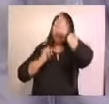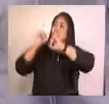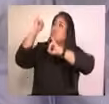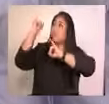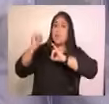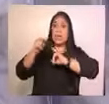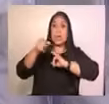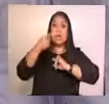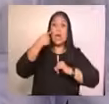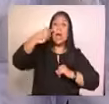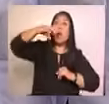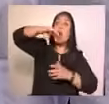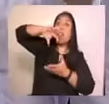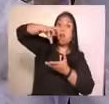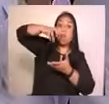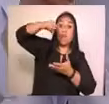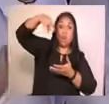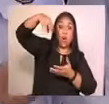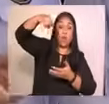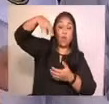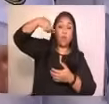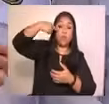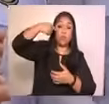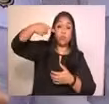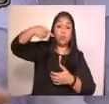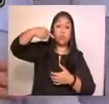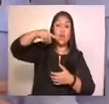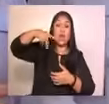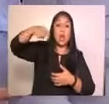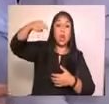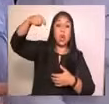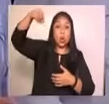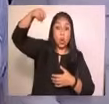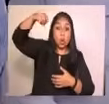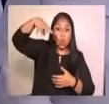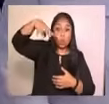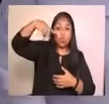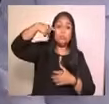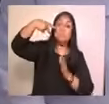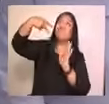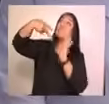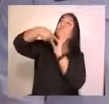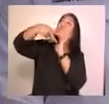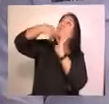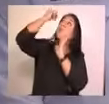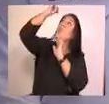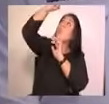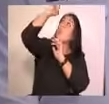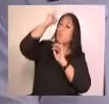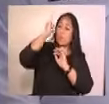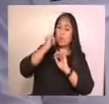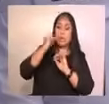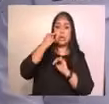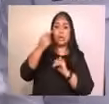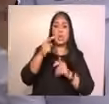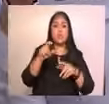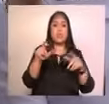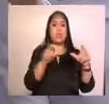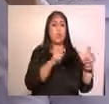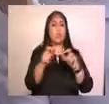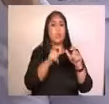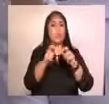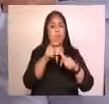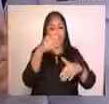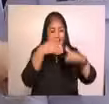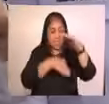Cada foco se había convertido en una conexión eléctrica. Los tableros de control eléctrico estaban